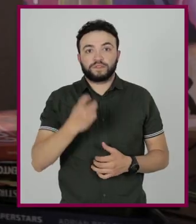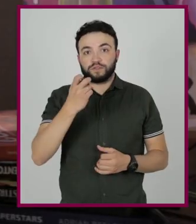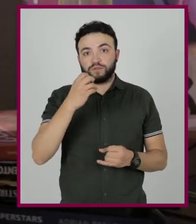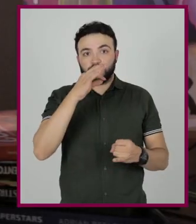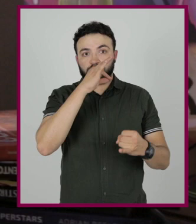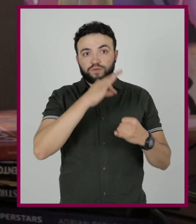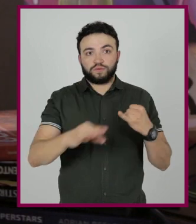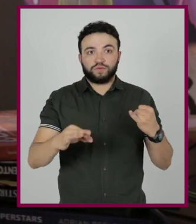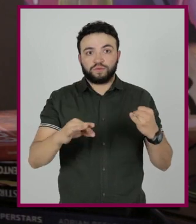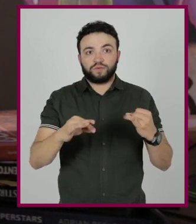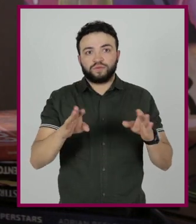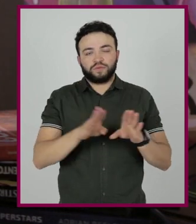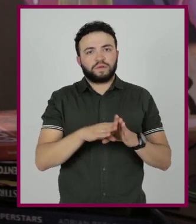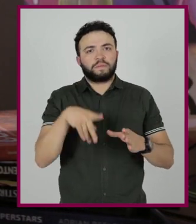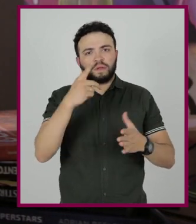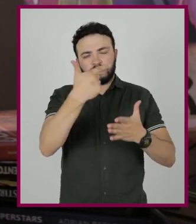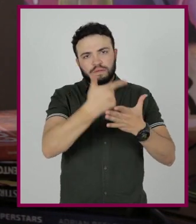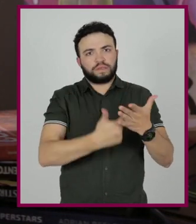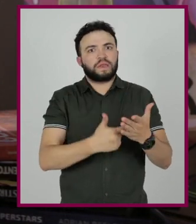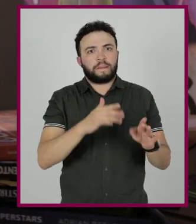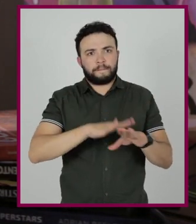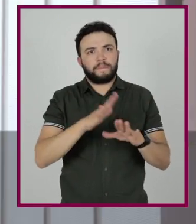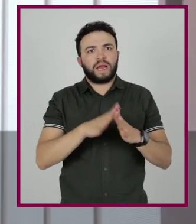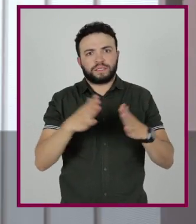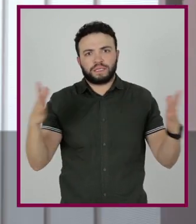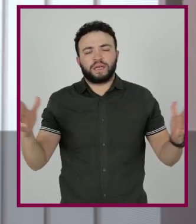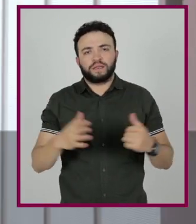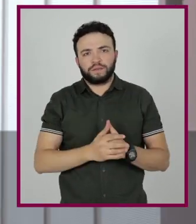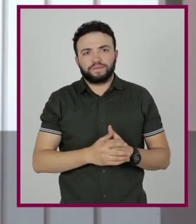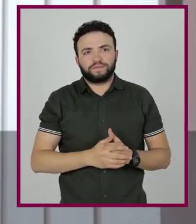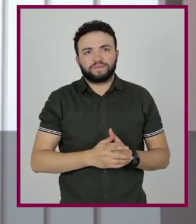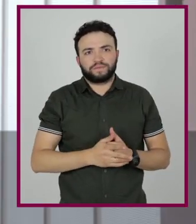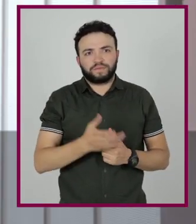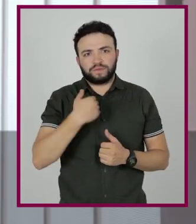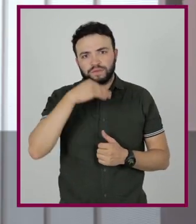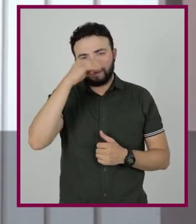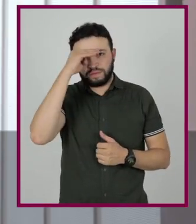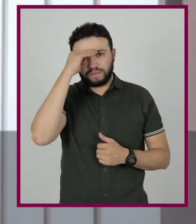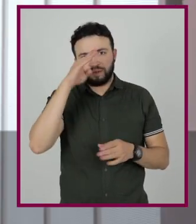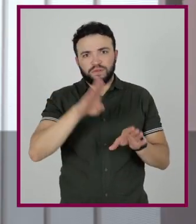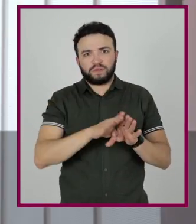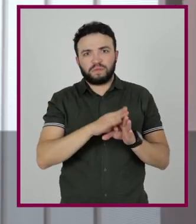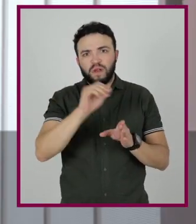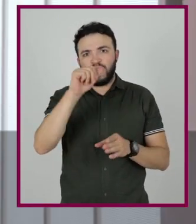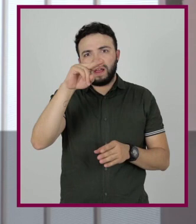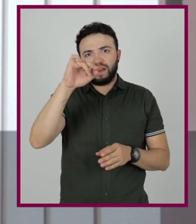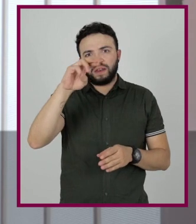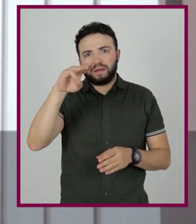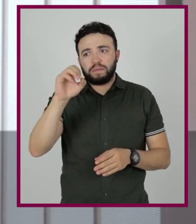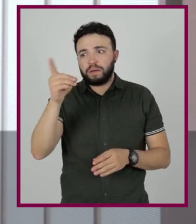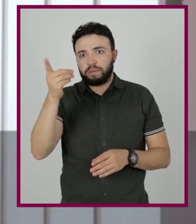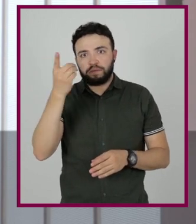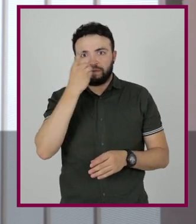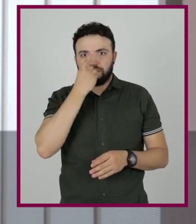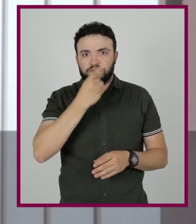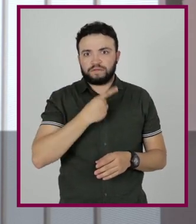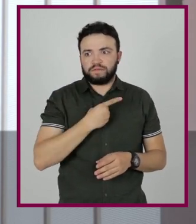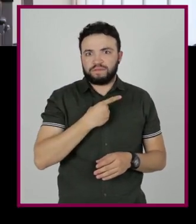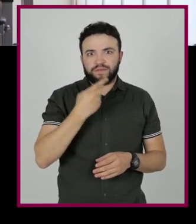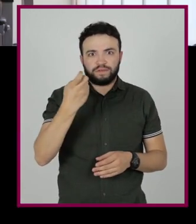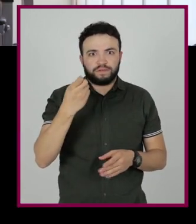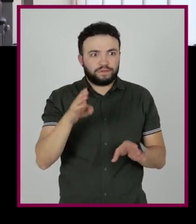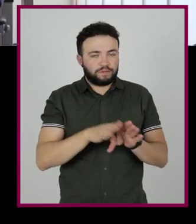Esos son los últimos 20 animes, pero la lista es más extensa. Te juro que yo pensé que sabía de anime, pero tú me dices, quítate que ahí te